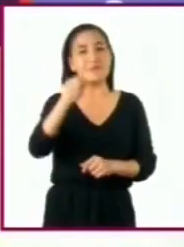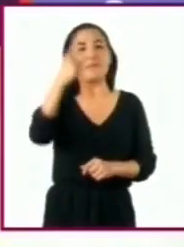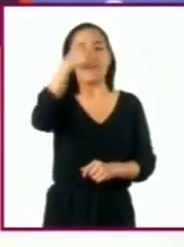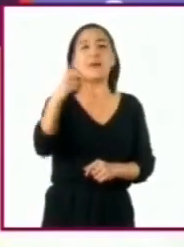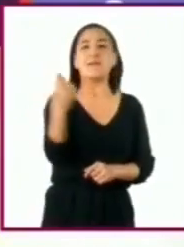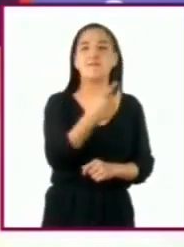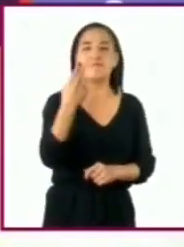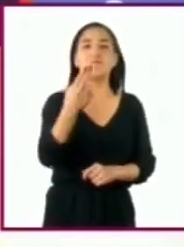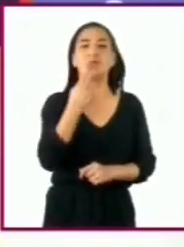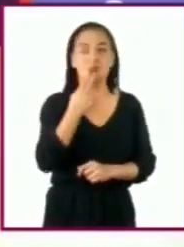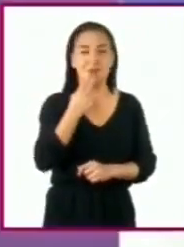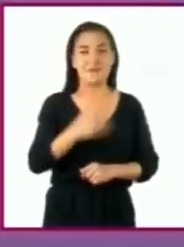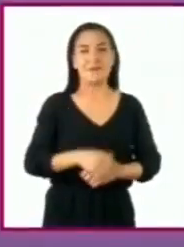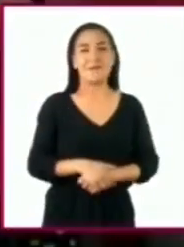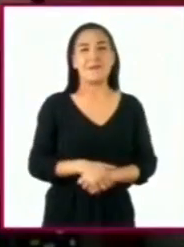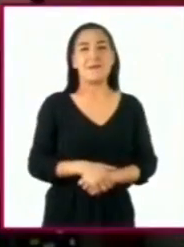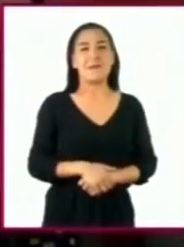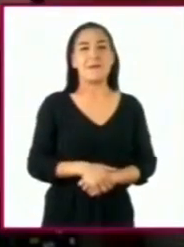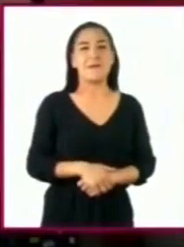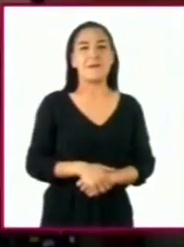utilidad.